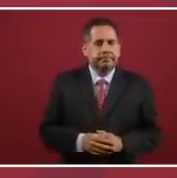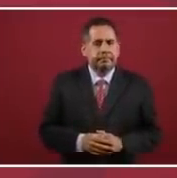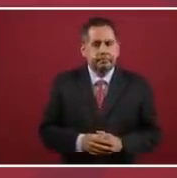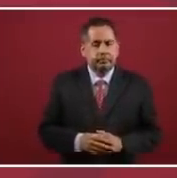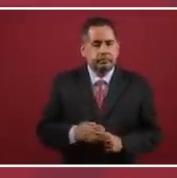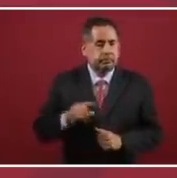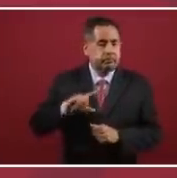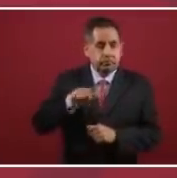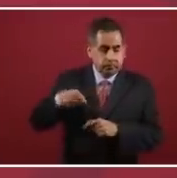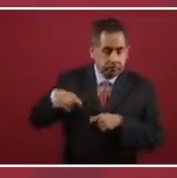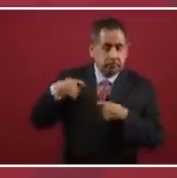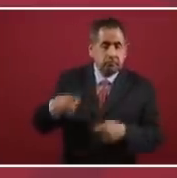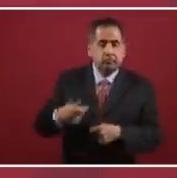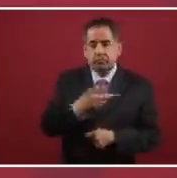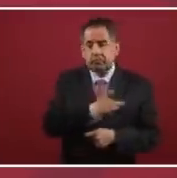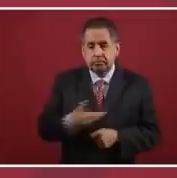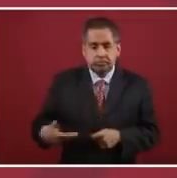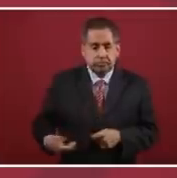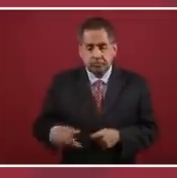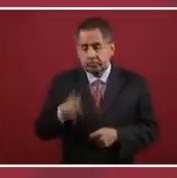Fox